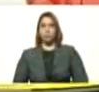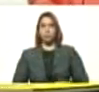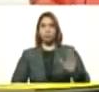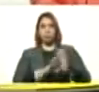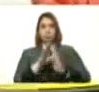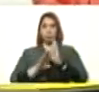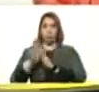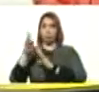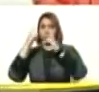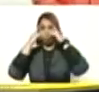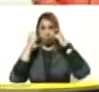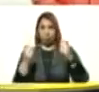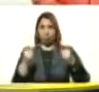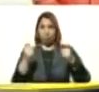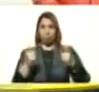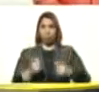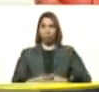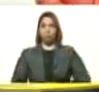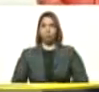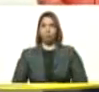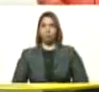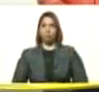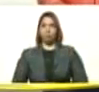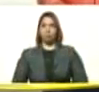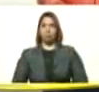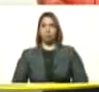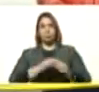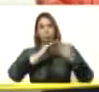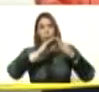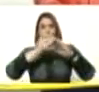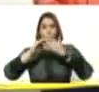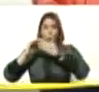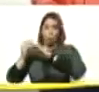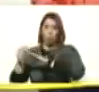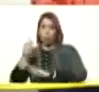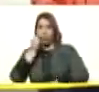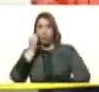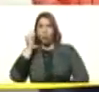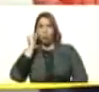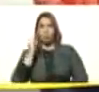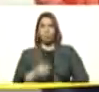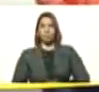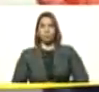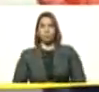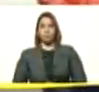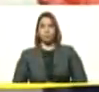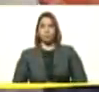emprendedores y emprendedoras, los comuneros y comuneras,